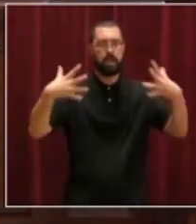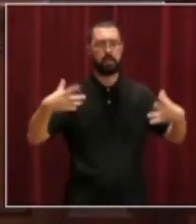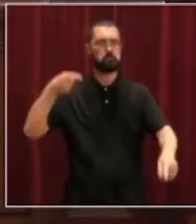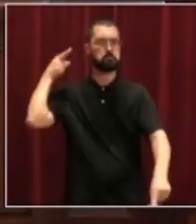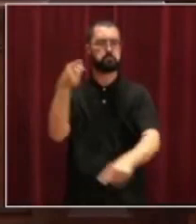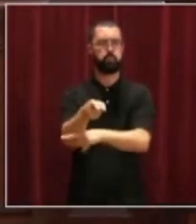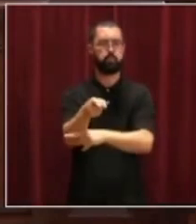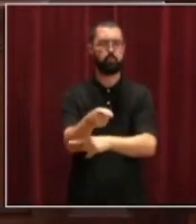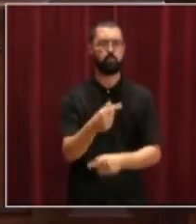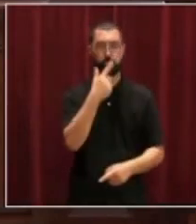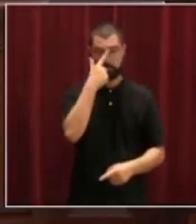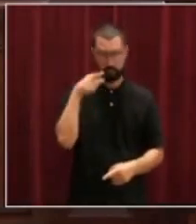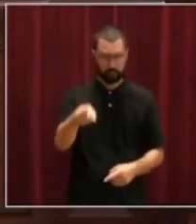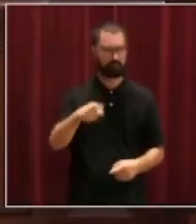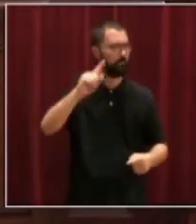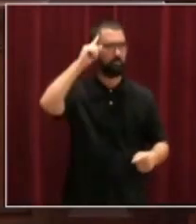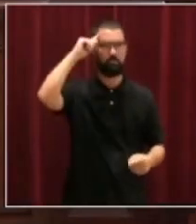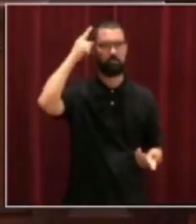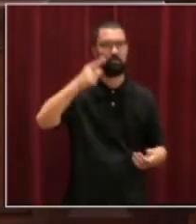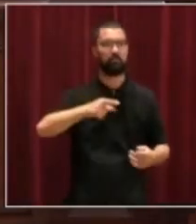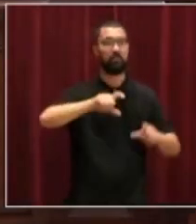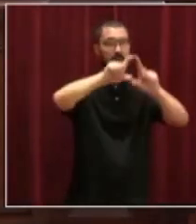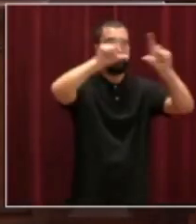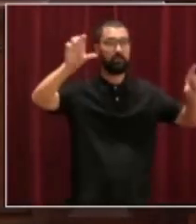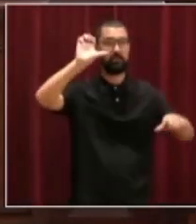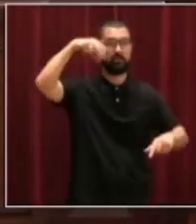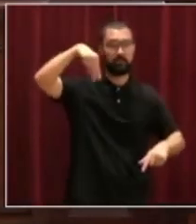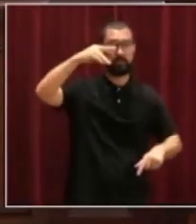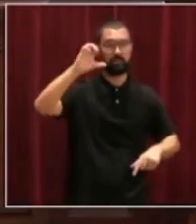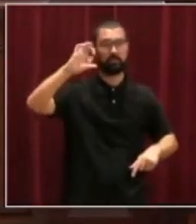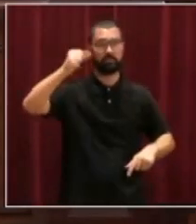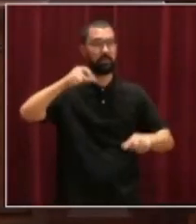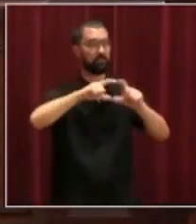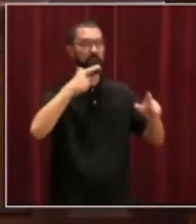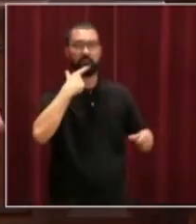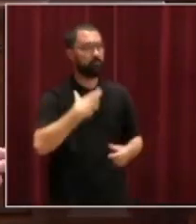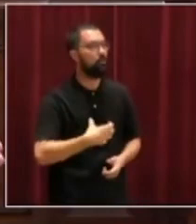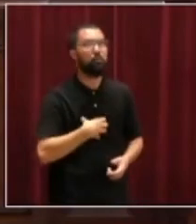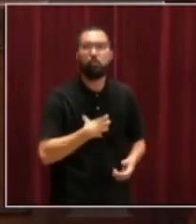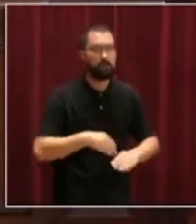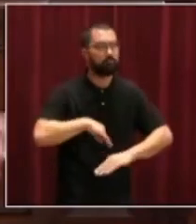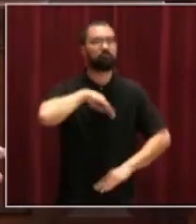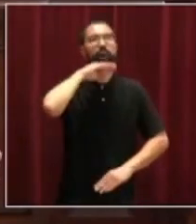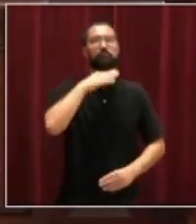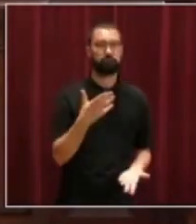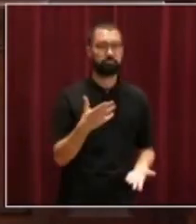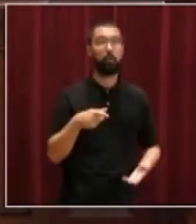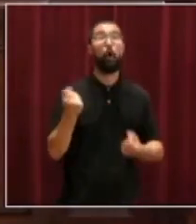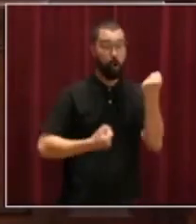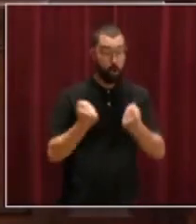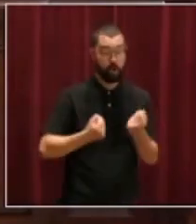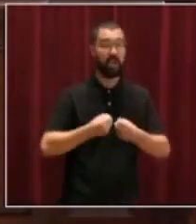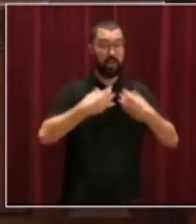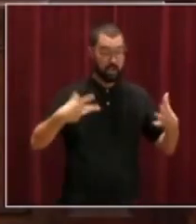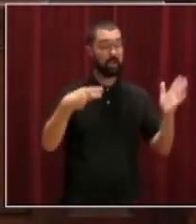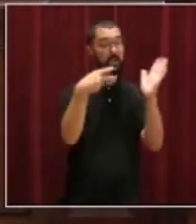algo que es una auténtica locura endesa ya ha dicho que no tiene capacidad menorca para este plan pero está muy bien que los coches sean eléctricos y